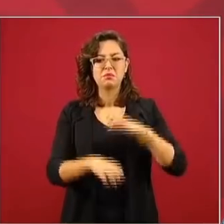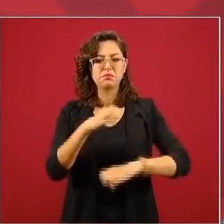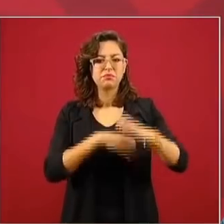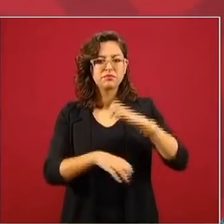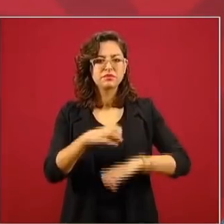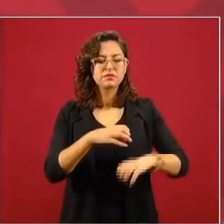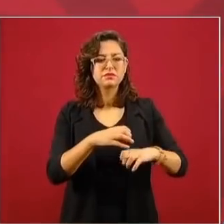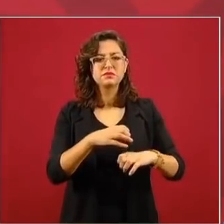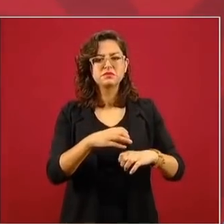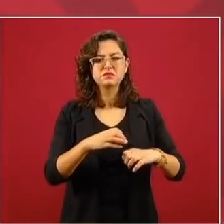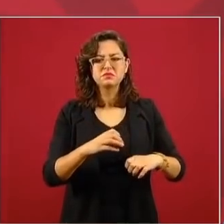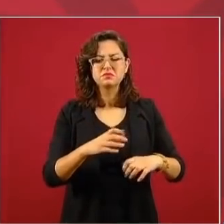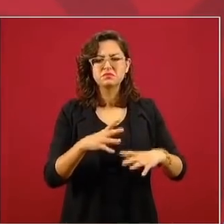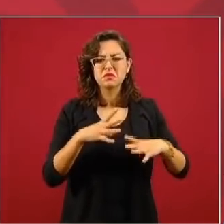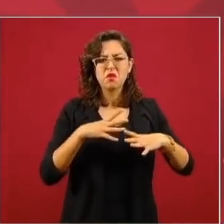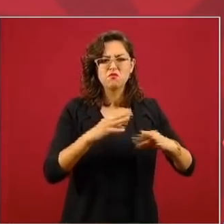empresas